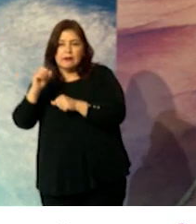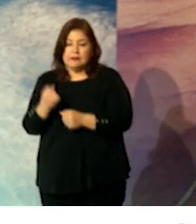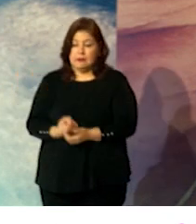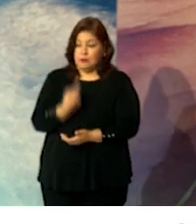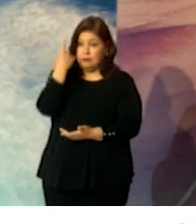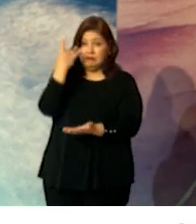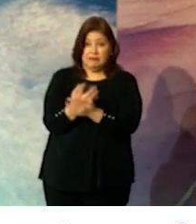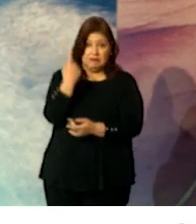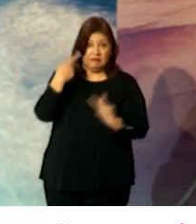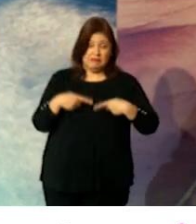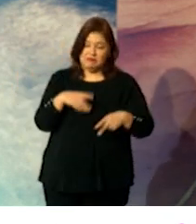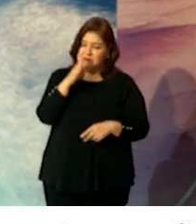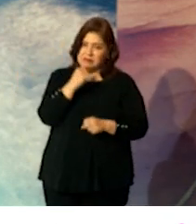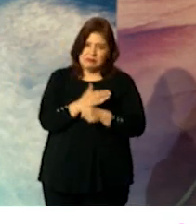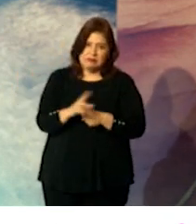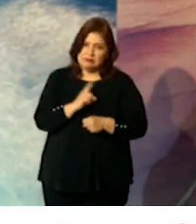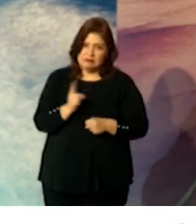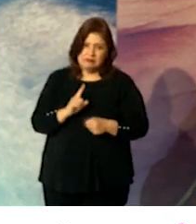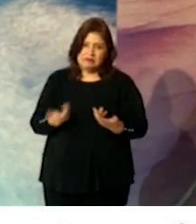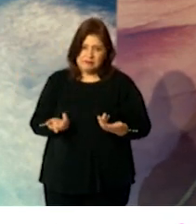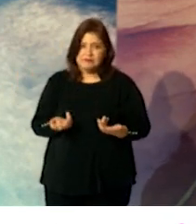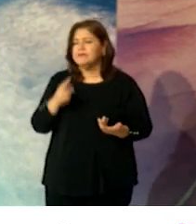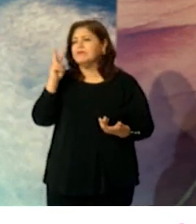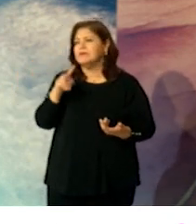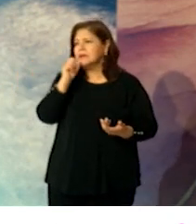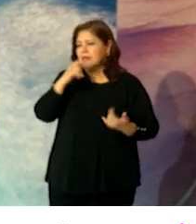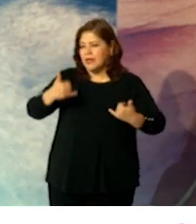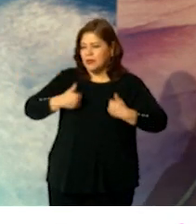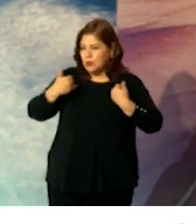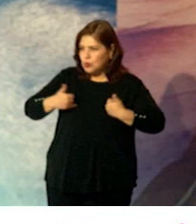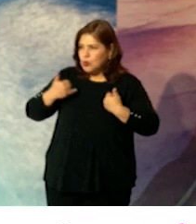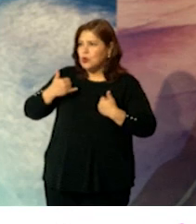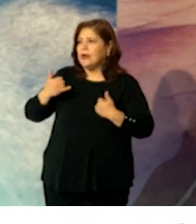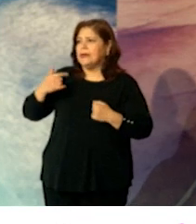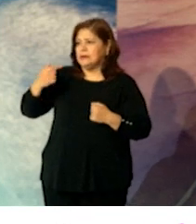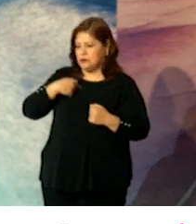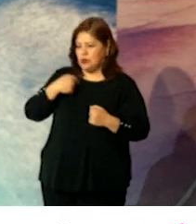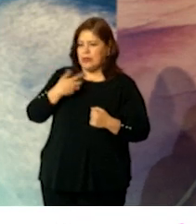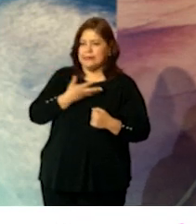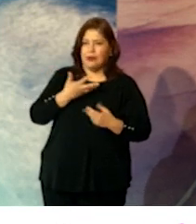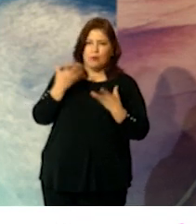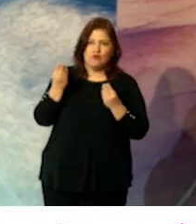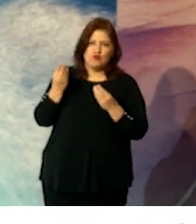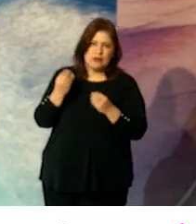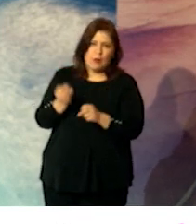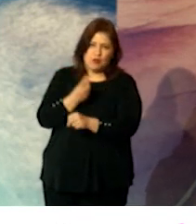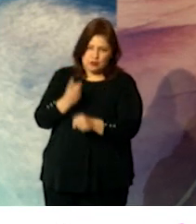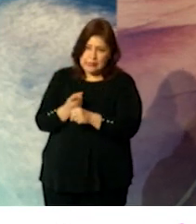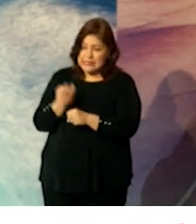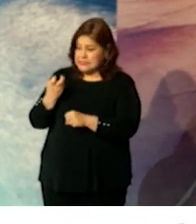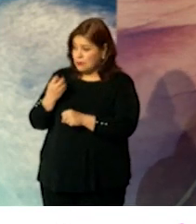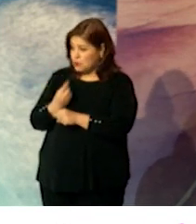no lo va a hacer. Y la otra es de que las juventudes que tenemos privilegios, y yo lo digo así, yo tengo muchos privilegios, tenemos que utilizar